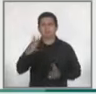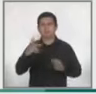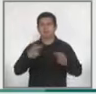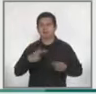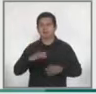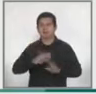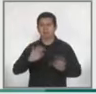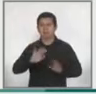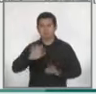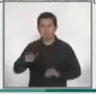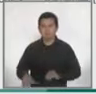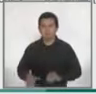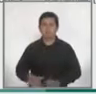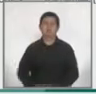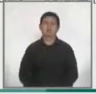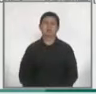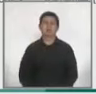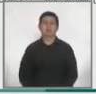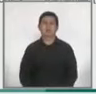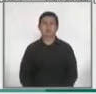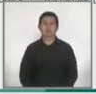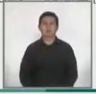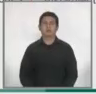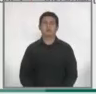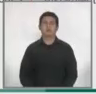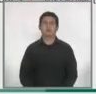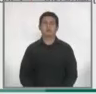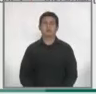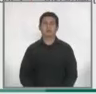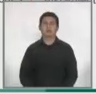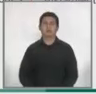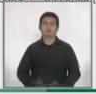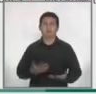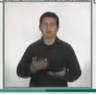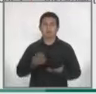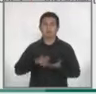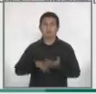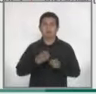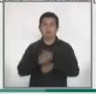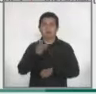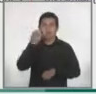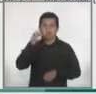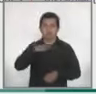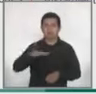69,095 defunciones. Dentro del panorama estatal,